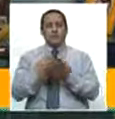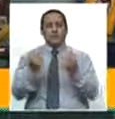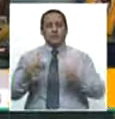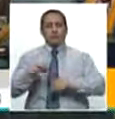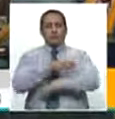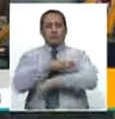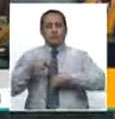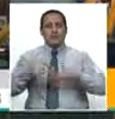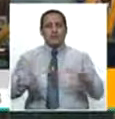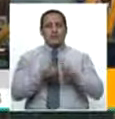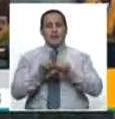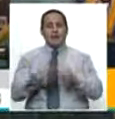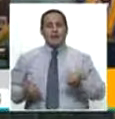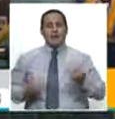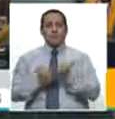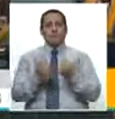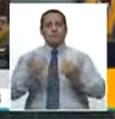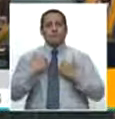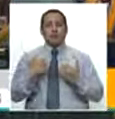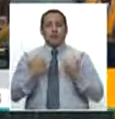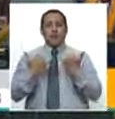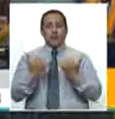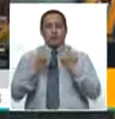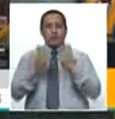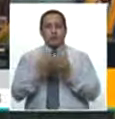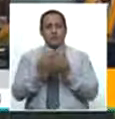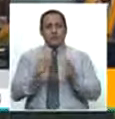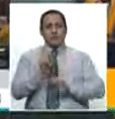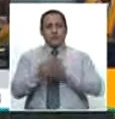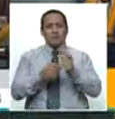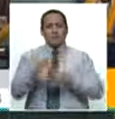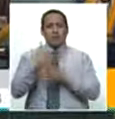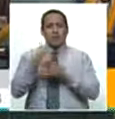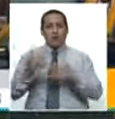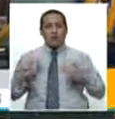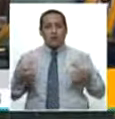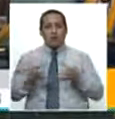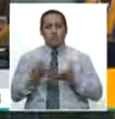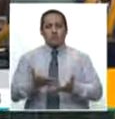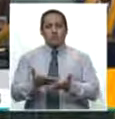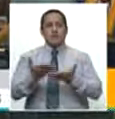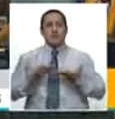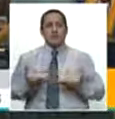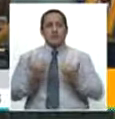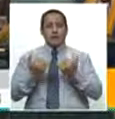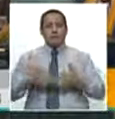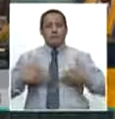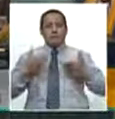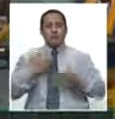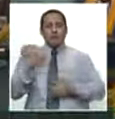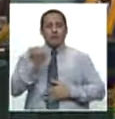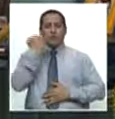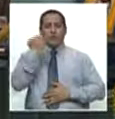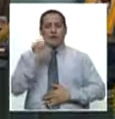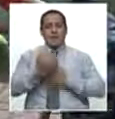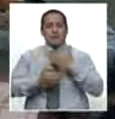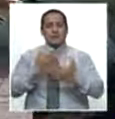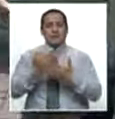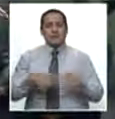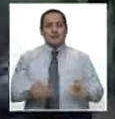profesionales, el apoyo que hemos tenido de mucha gente que colaboró con nosotros ha permitido que él pueda lograr